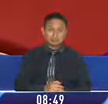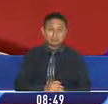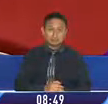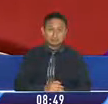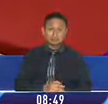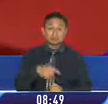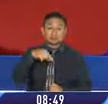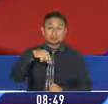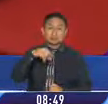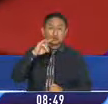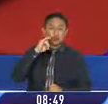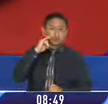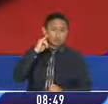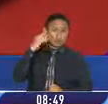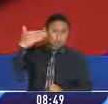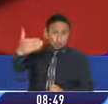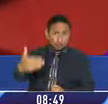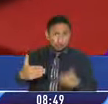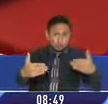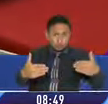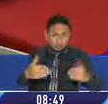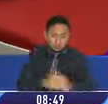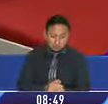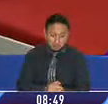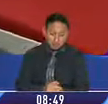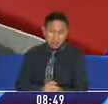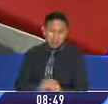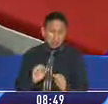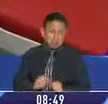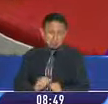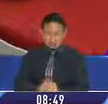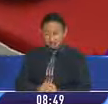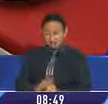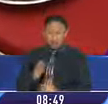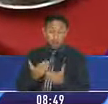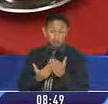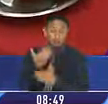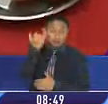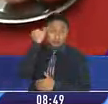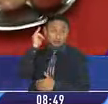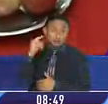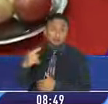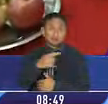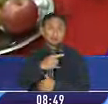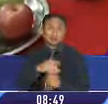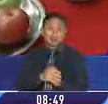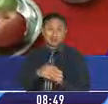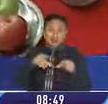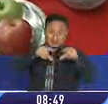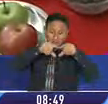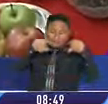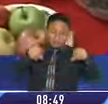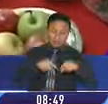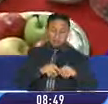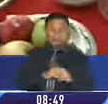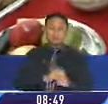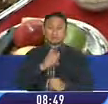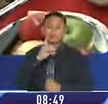caso de los más chicos, tal vez hacer opciones mucho más novedosas, como tenemos por allá las donas también, las donas